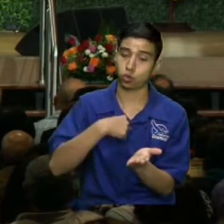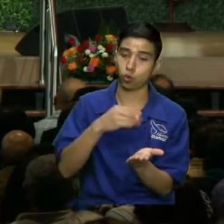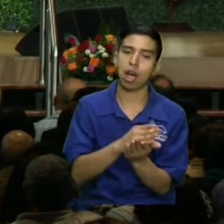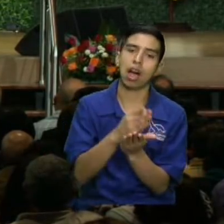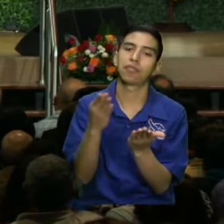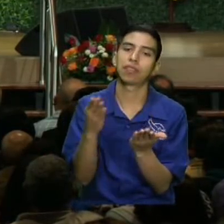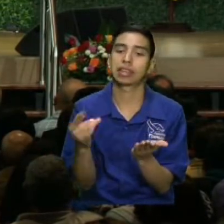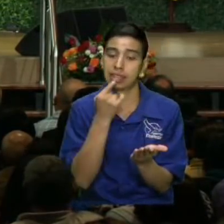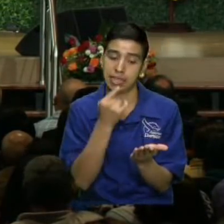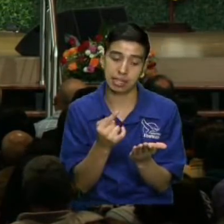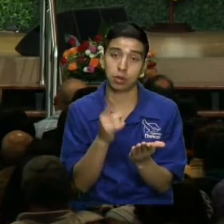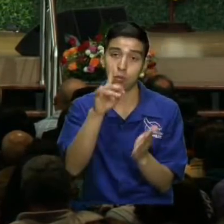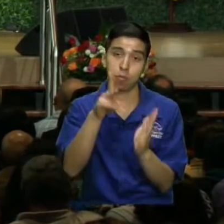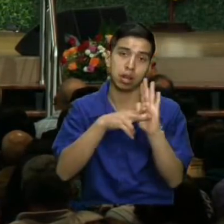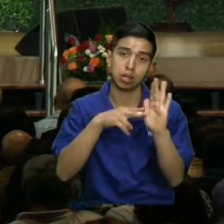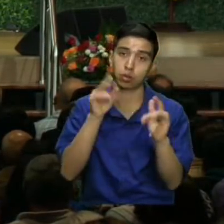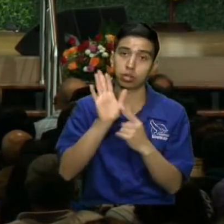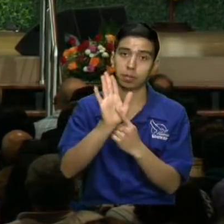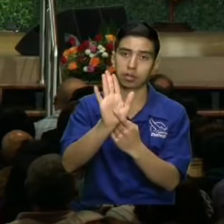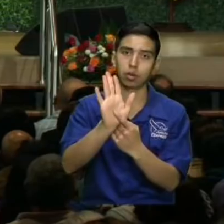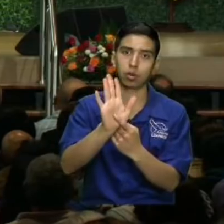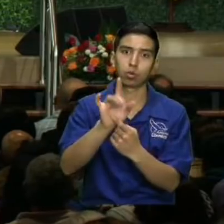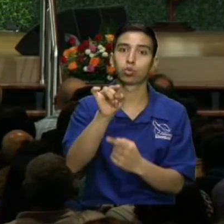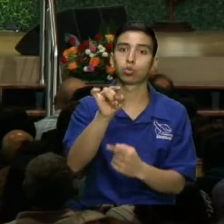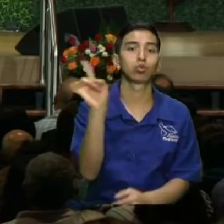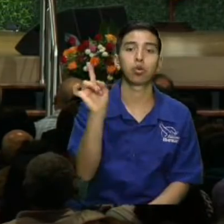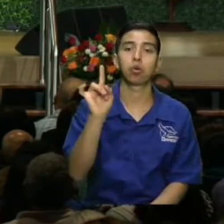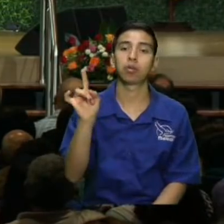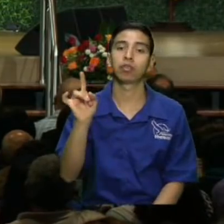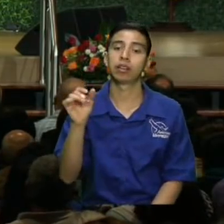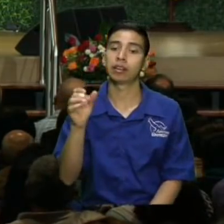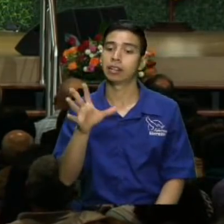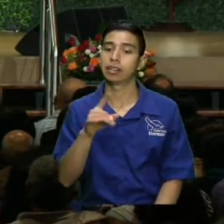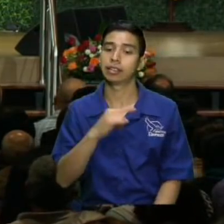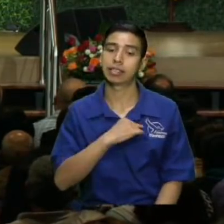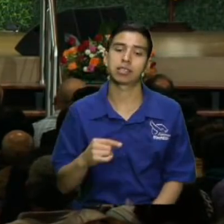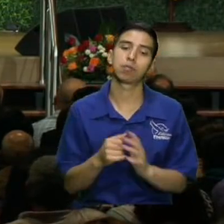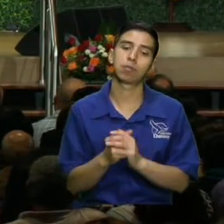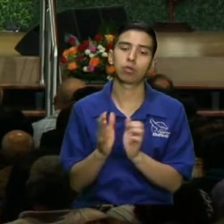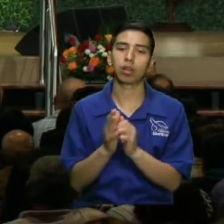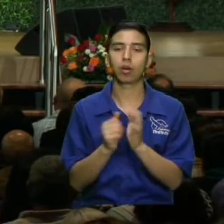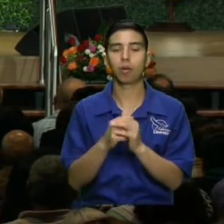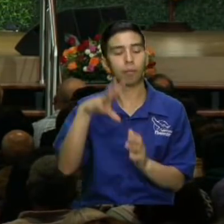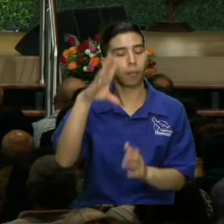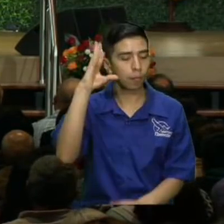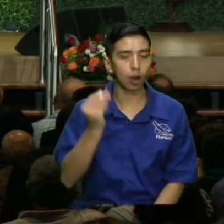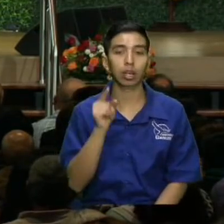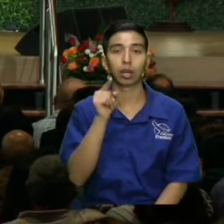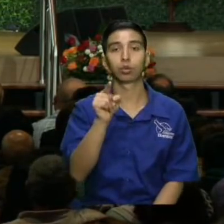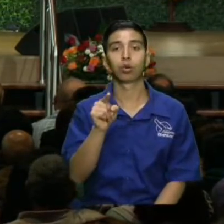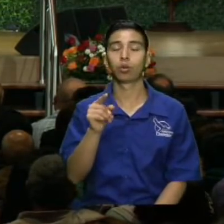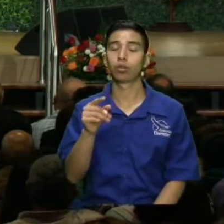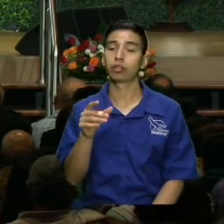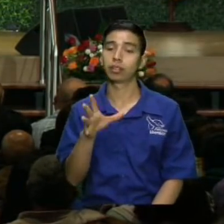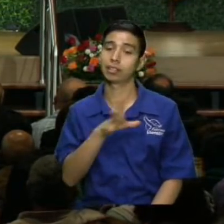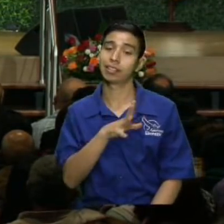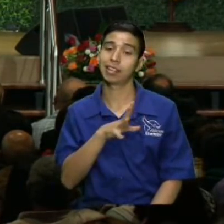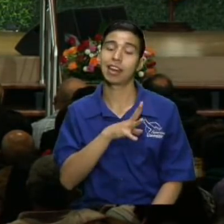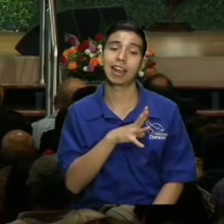No te preocupes, porque vas a comer, a beber, a vestir.